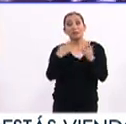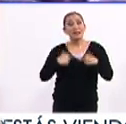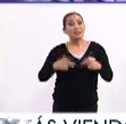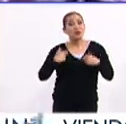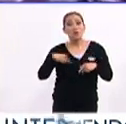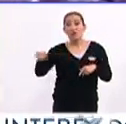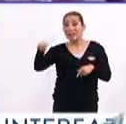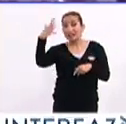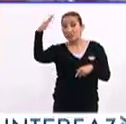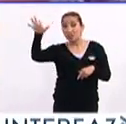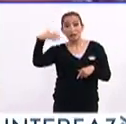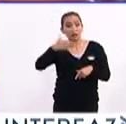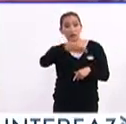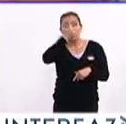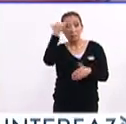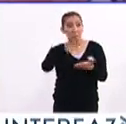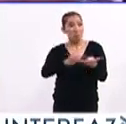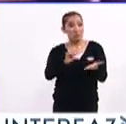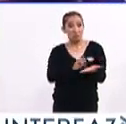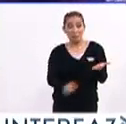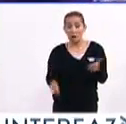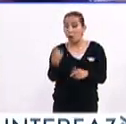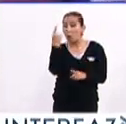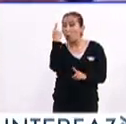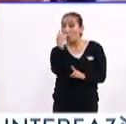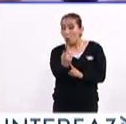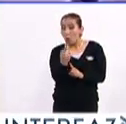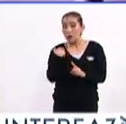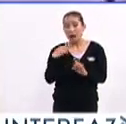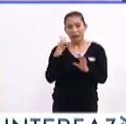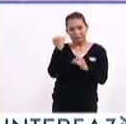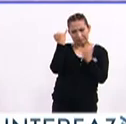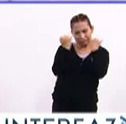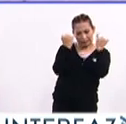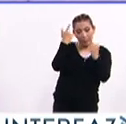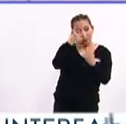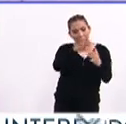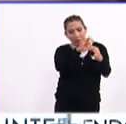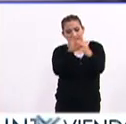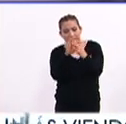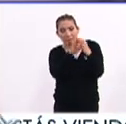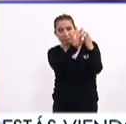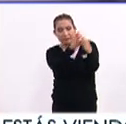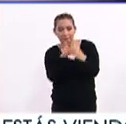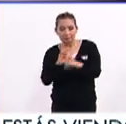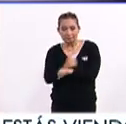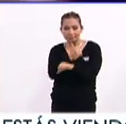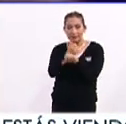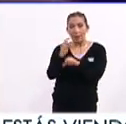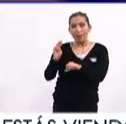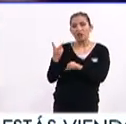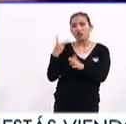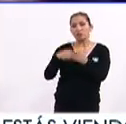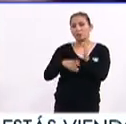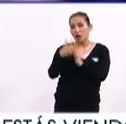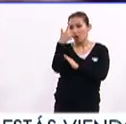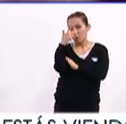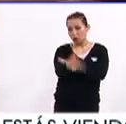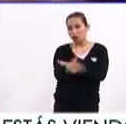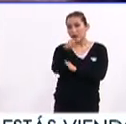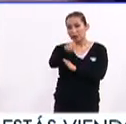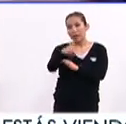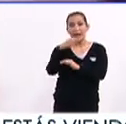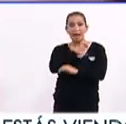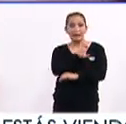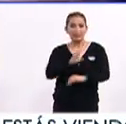de personas adultas analfabetas. Una de las medidas tomadas de manera colaborativa se consolidó en mayo de 2008 en